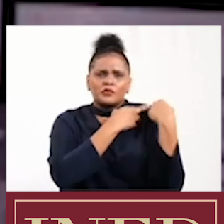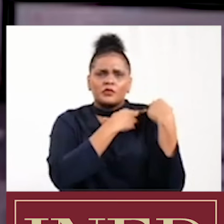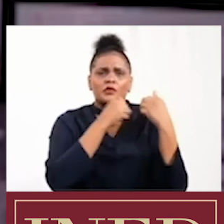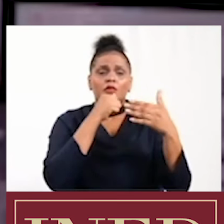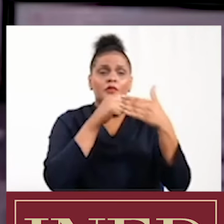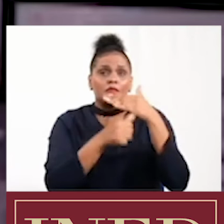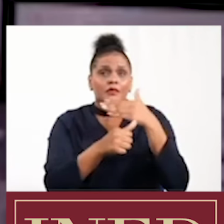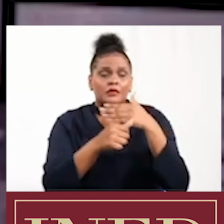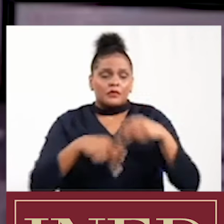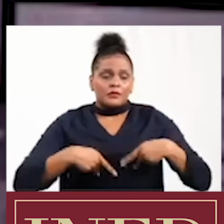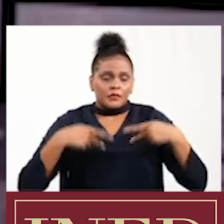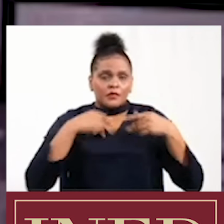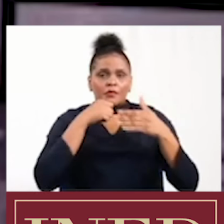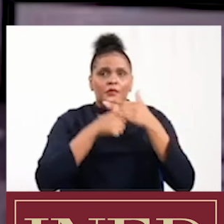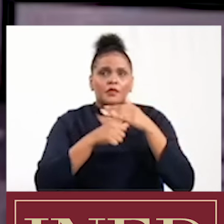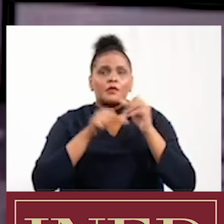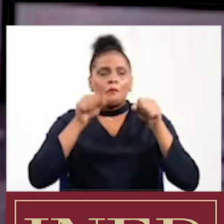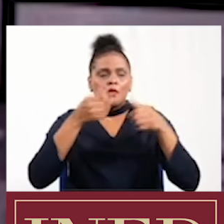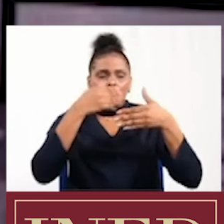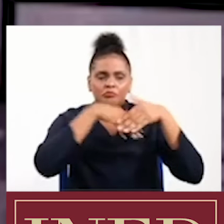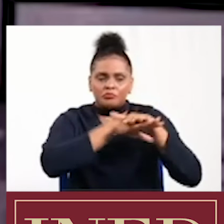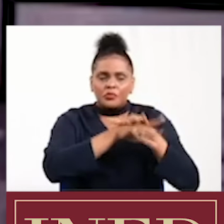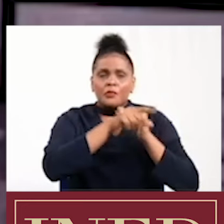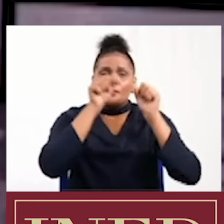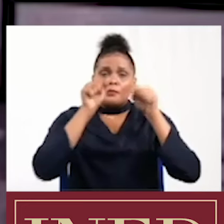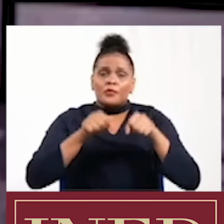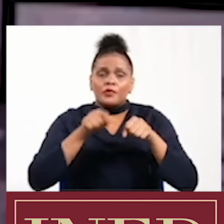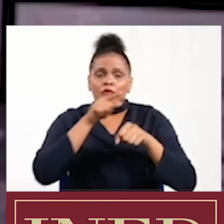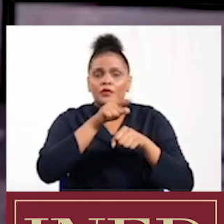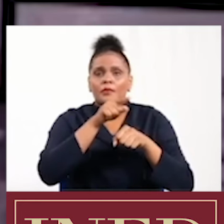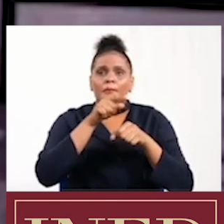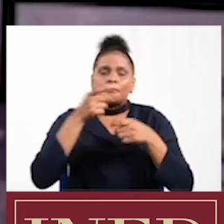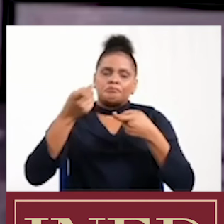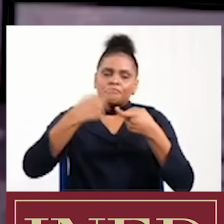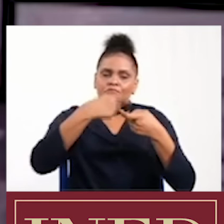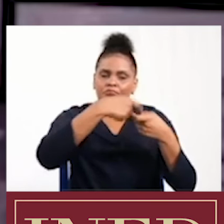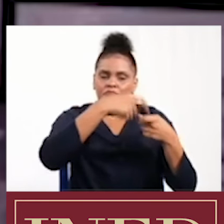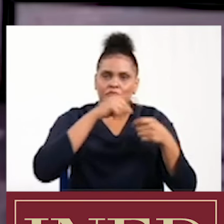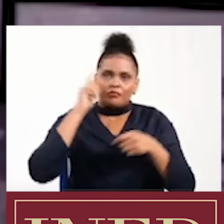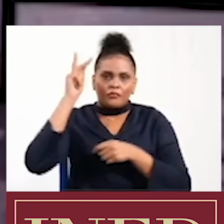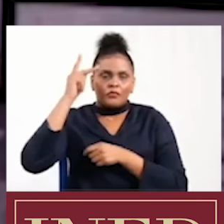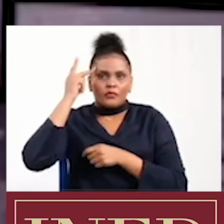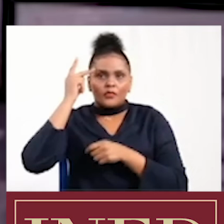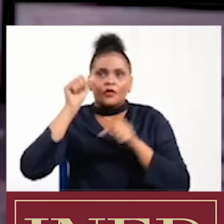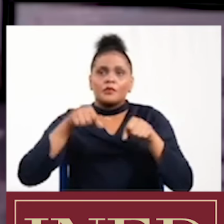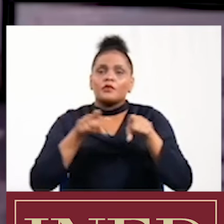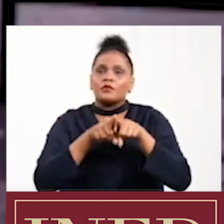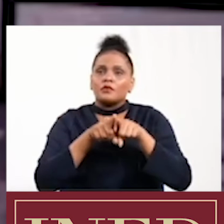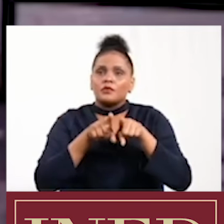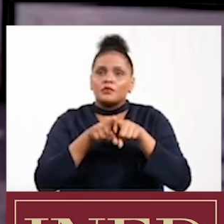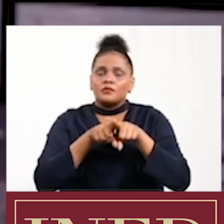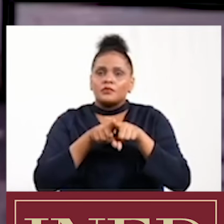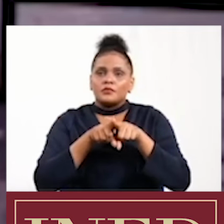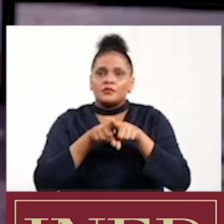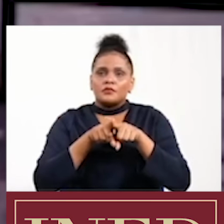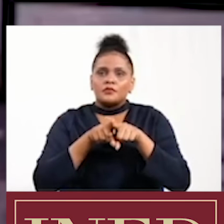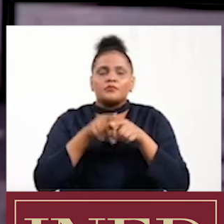privada y el tema de las condiciones externas para poder participar en política a lo que añadiría también